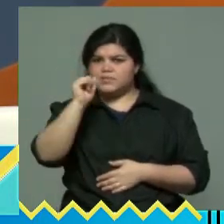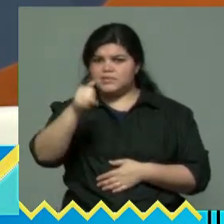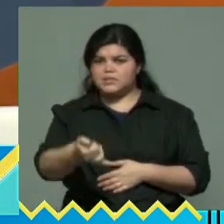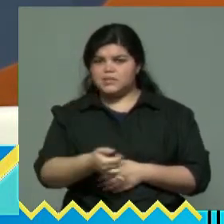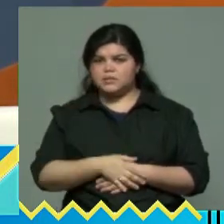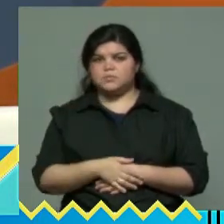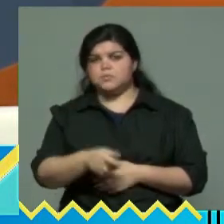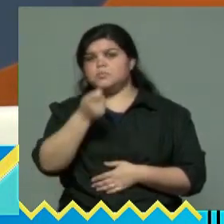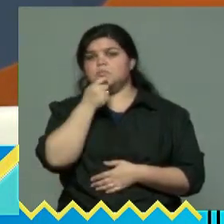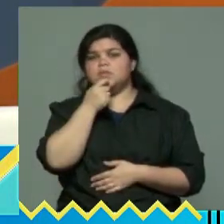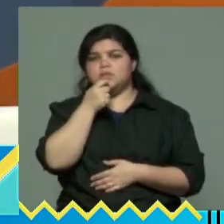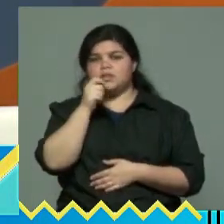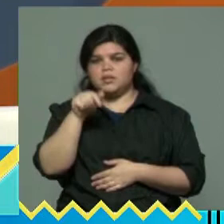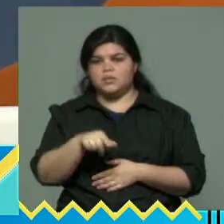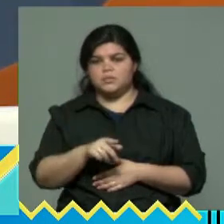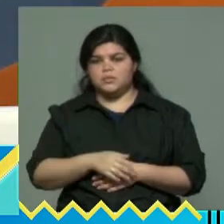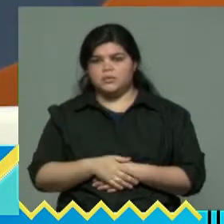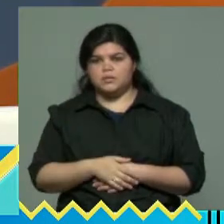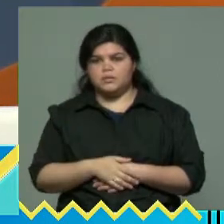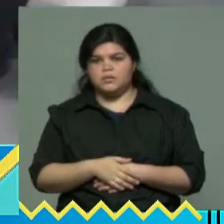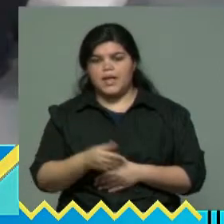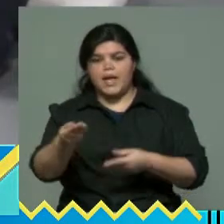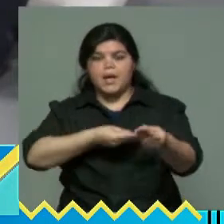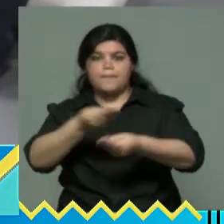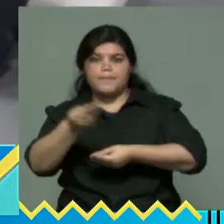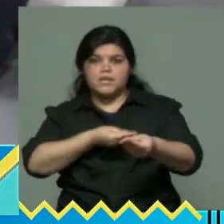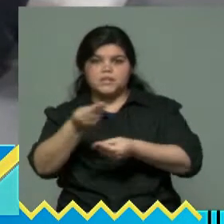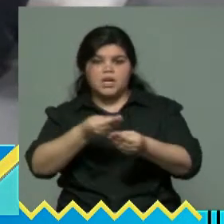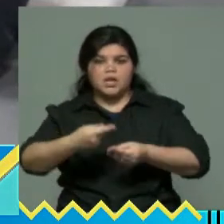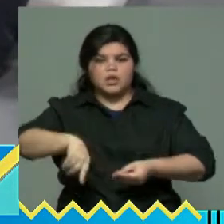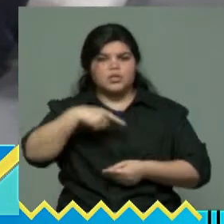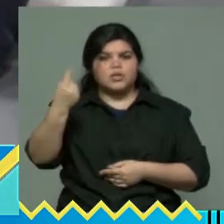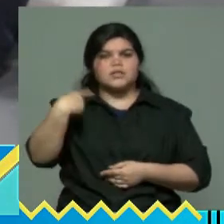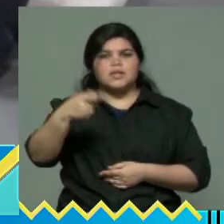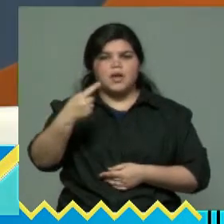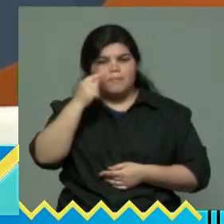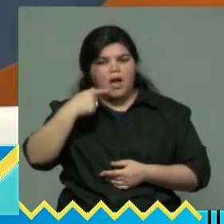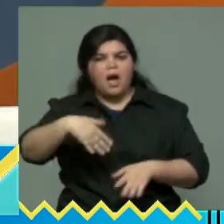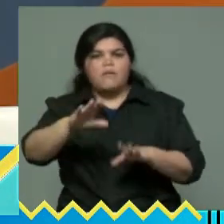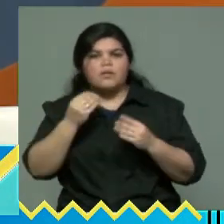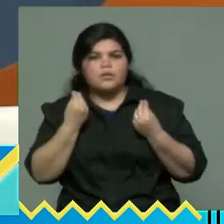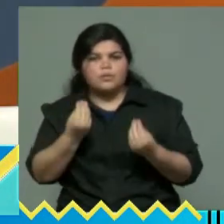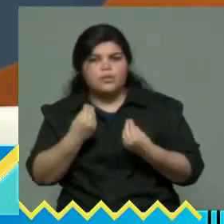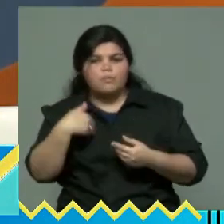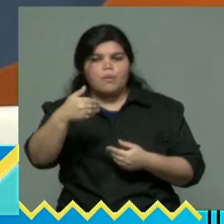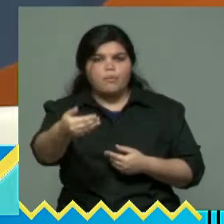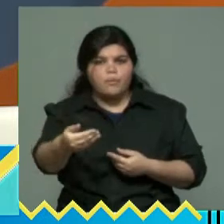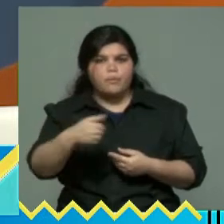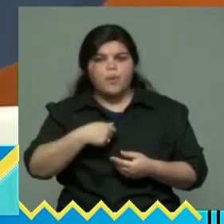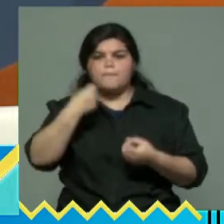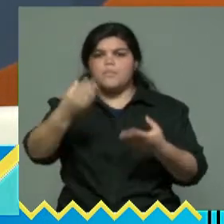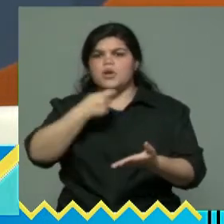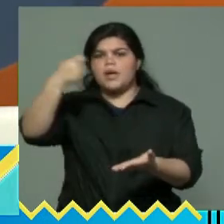Bueno, por ejemplo, el empresariado especulaba y siempre horadaba la gestión anterior, poniendo como ejemplo de por qué tenía que